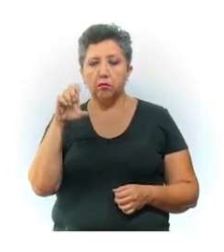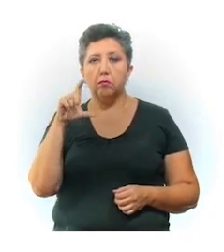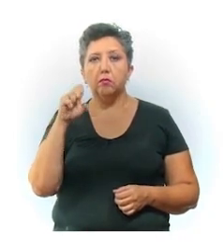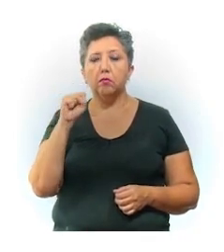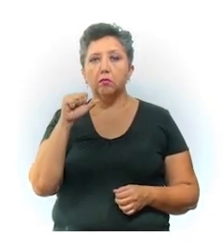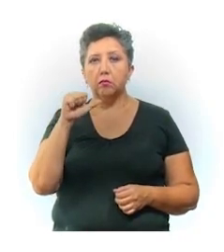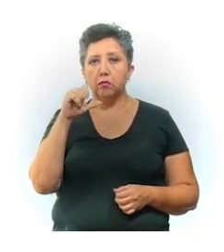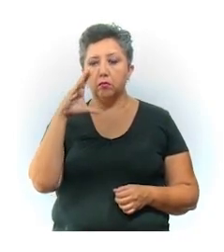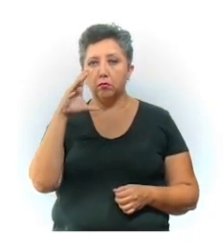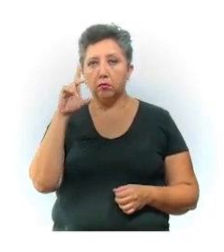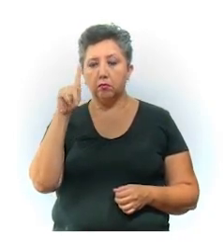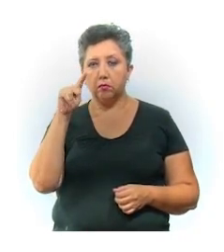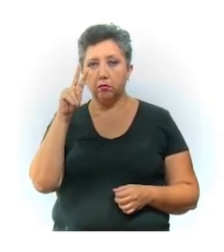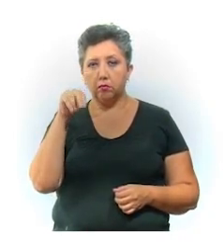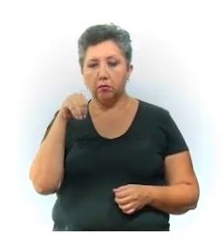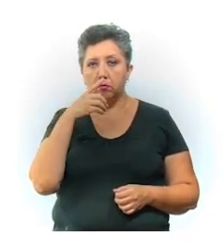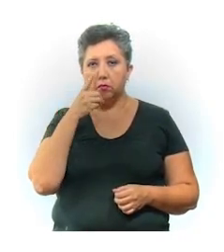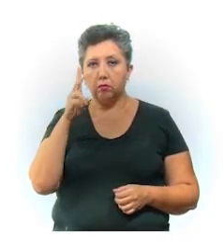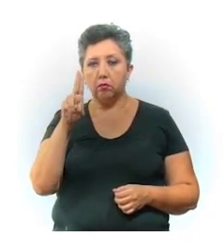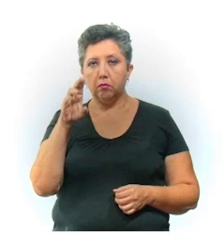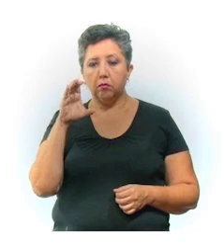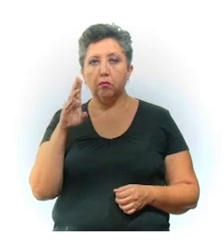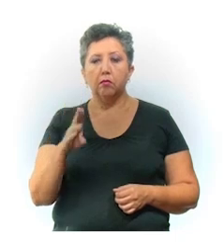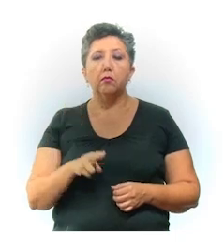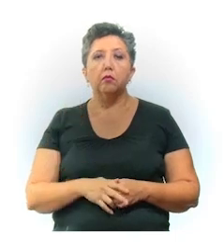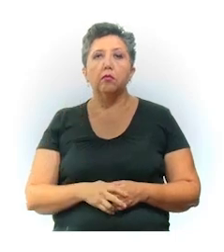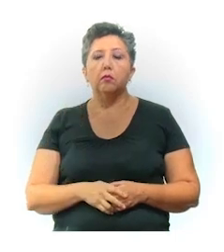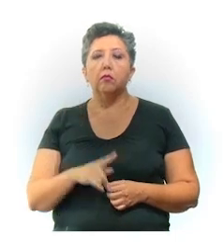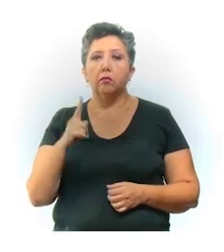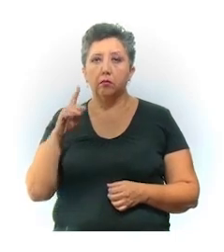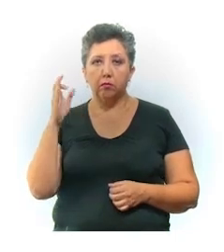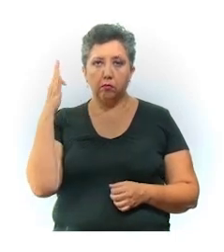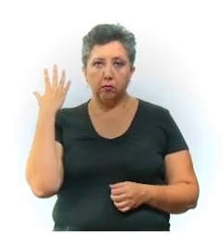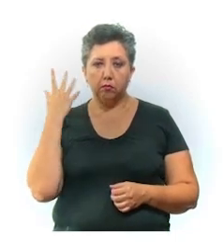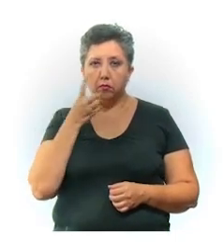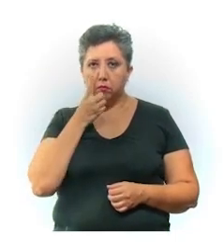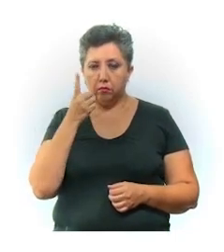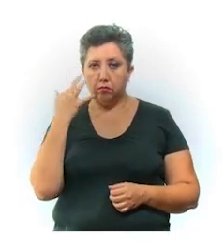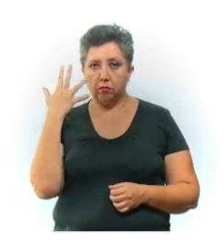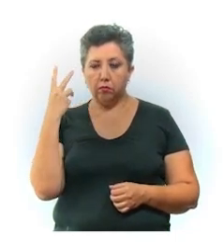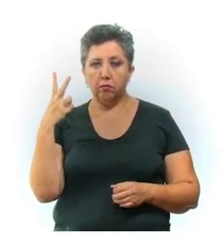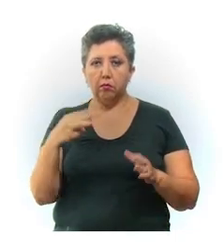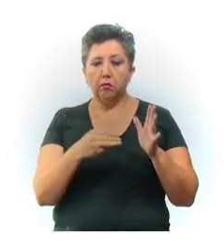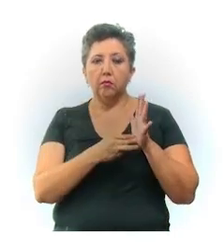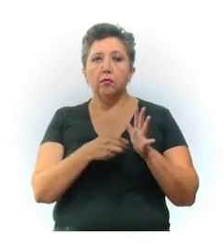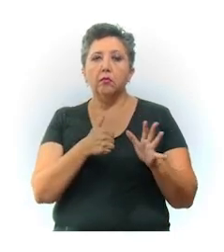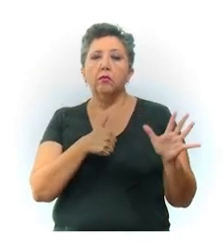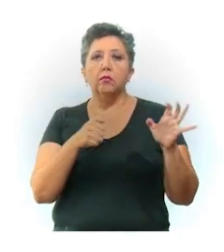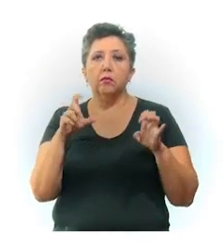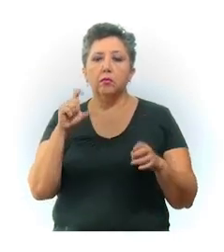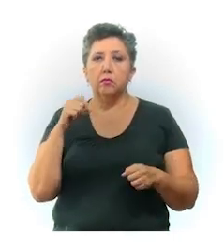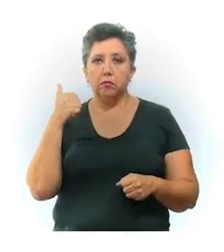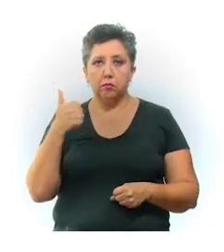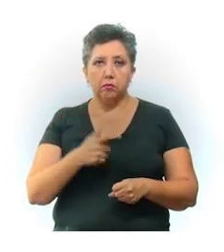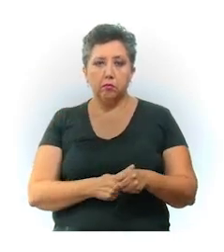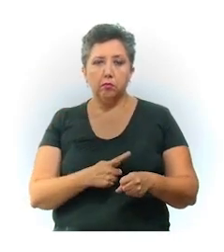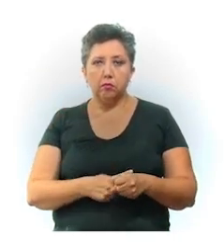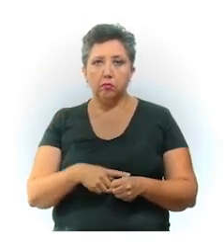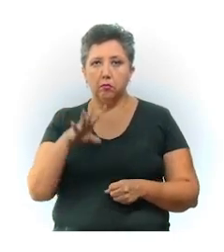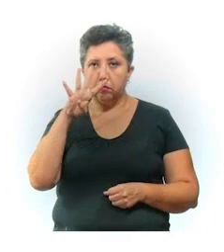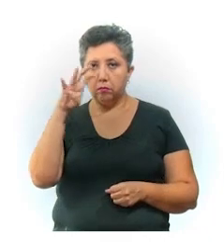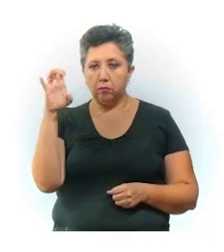Zacalum, Tecash, Sucacap y Ucú, y 1 foráneo. De los 52.626 casos